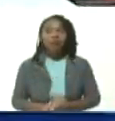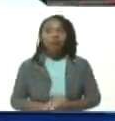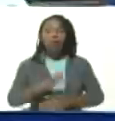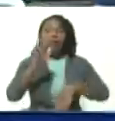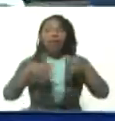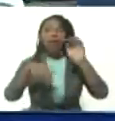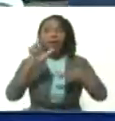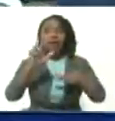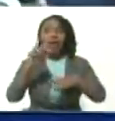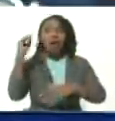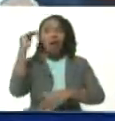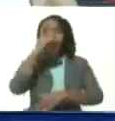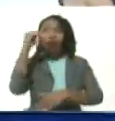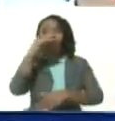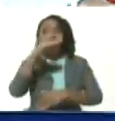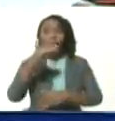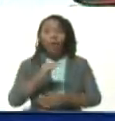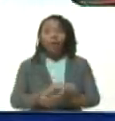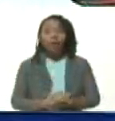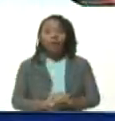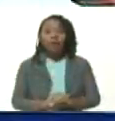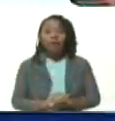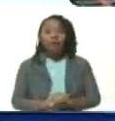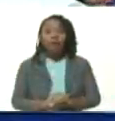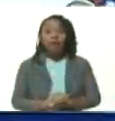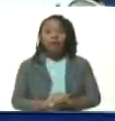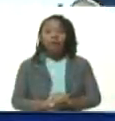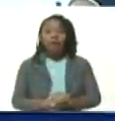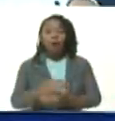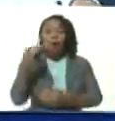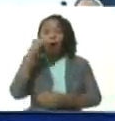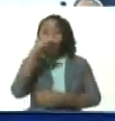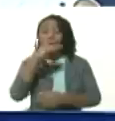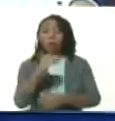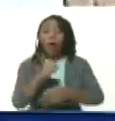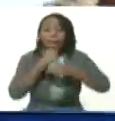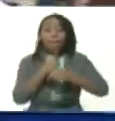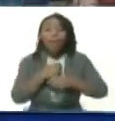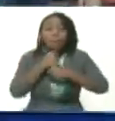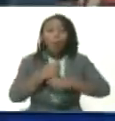13 de octubre. Va octubre